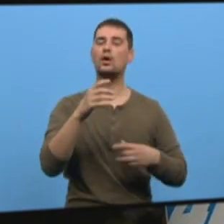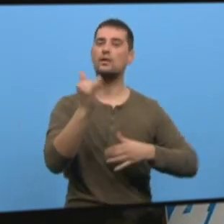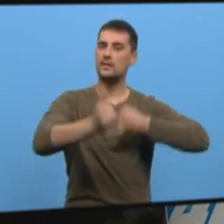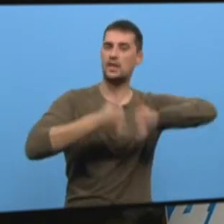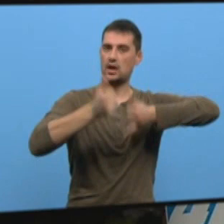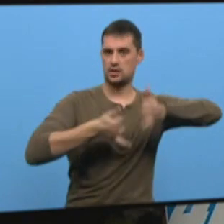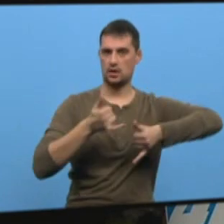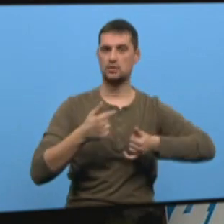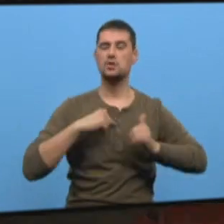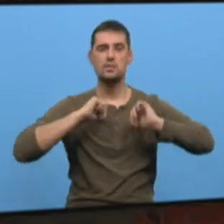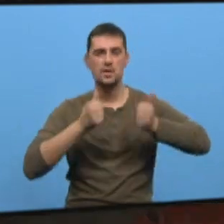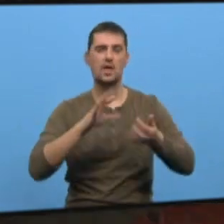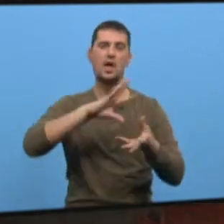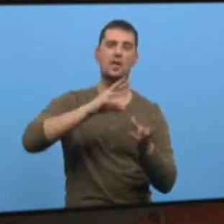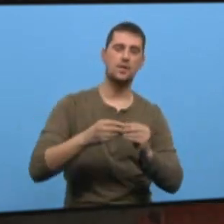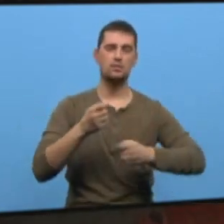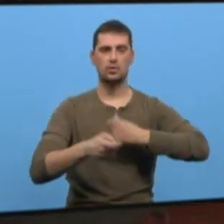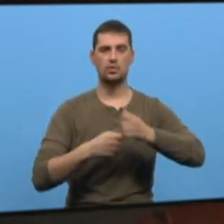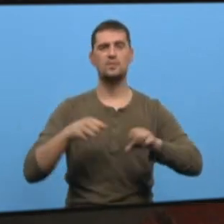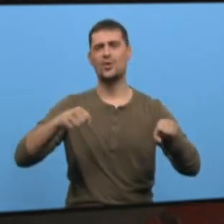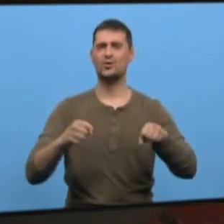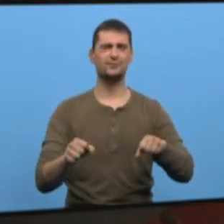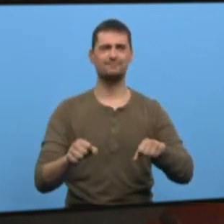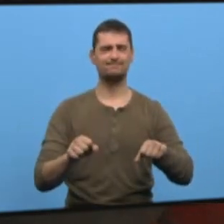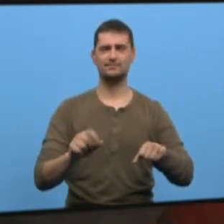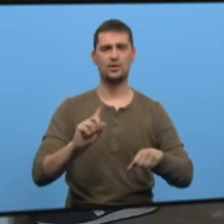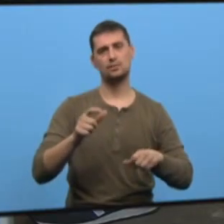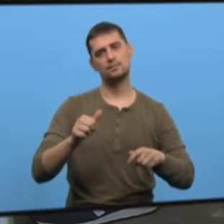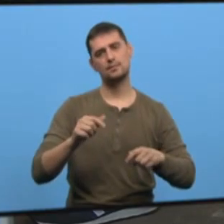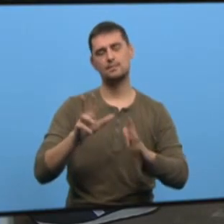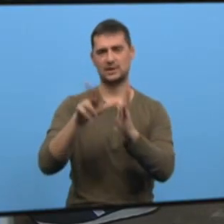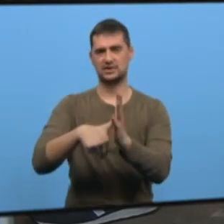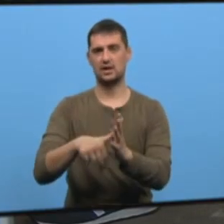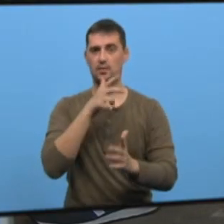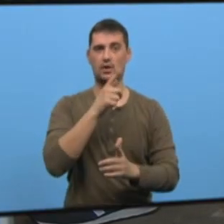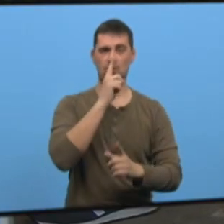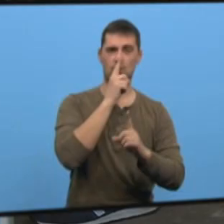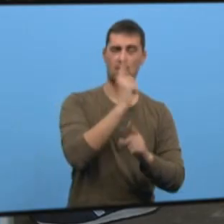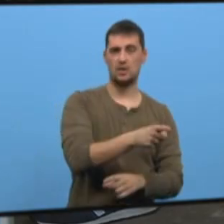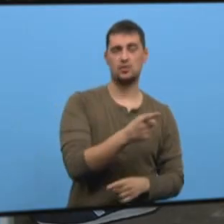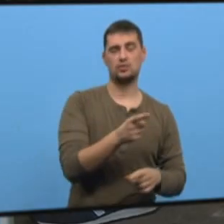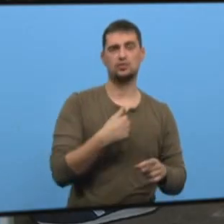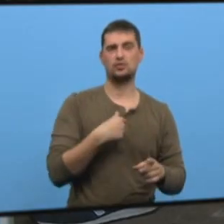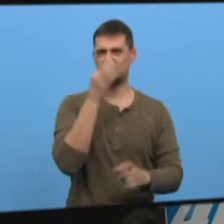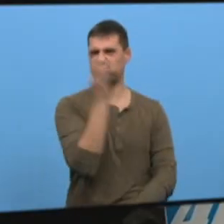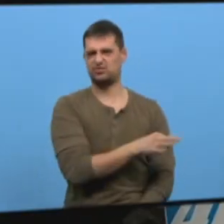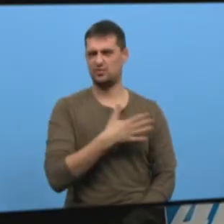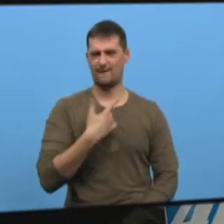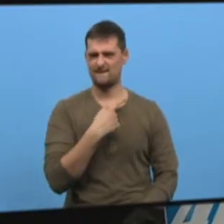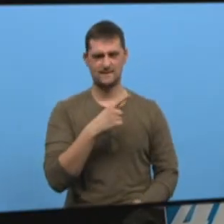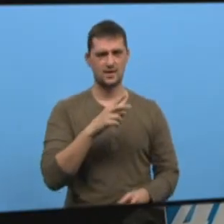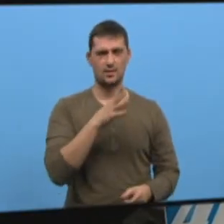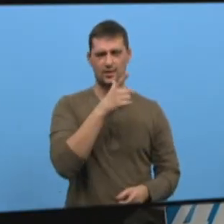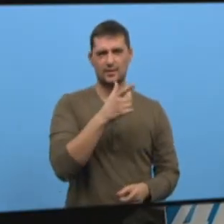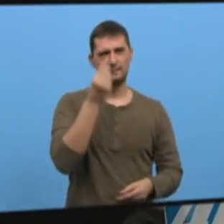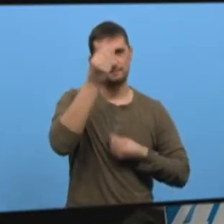de ahí pues empe a adaptar motos vion más tarde porque primero ano bote renegando delas quer nada de motos porque